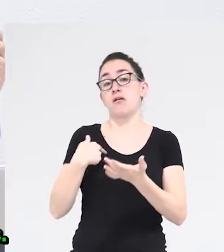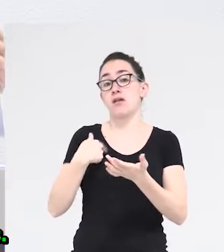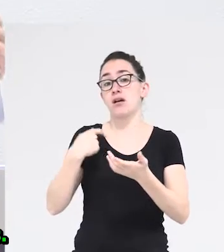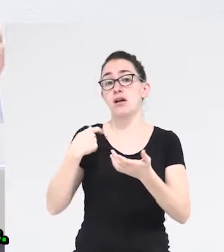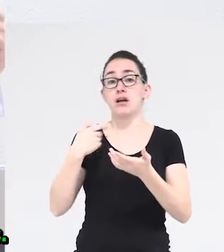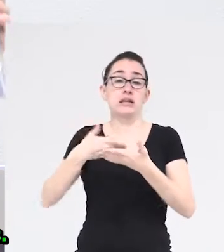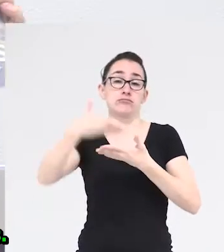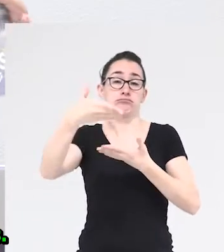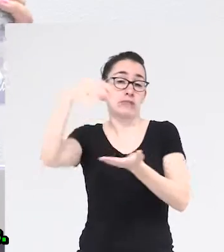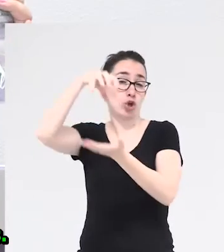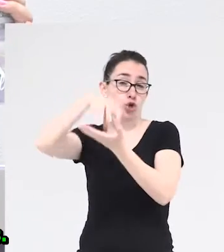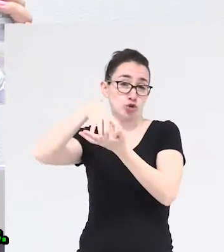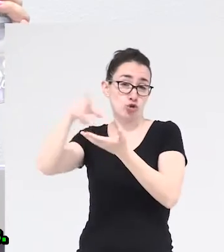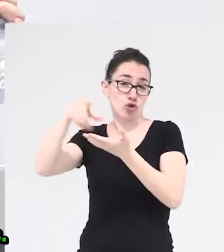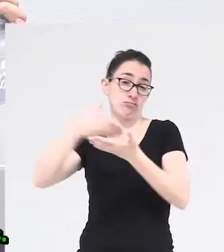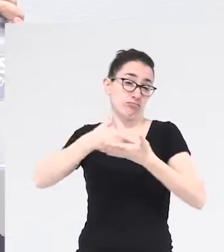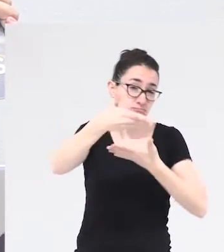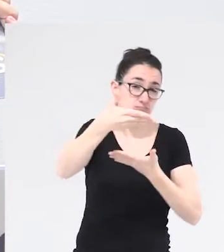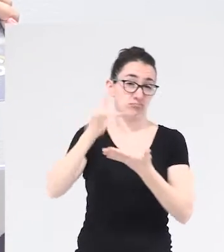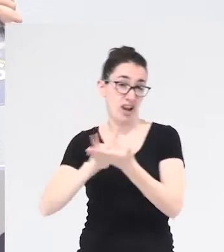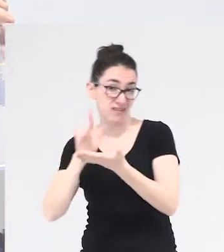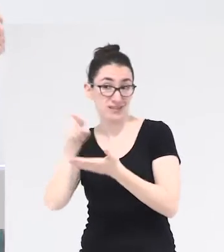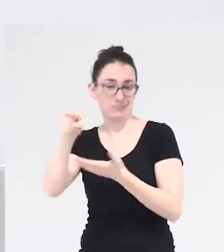en un kiosco de diarios y revistas.